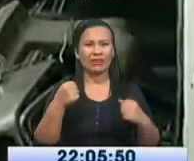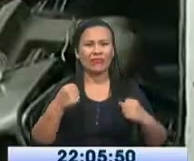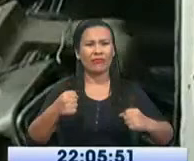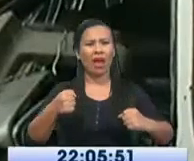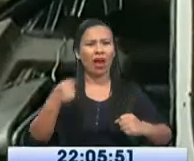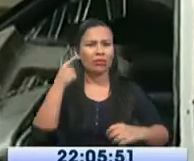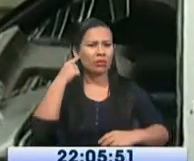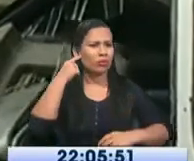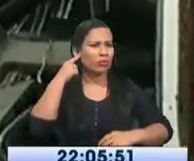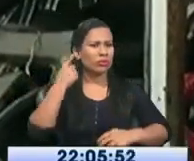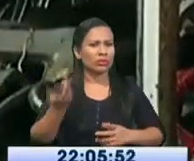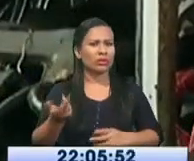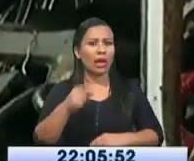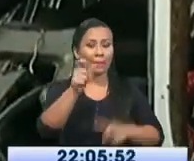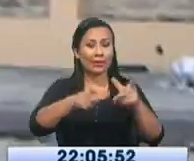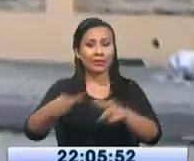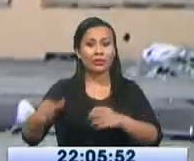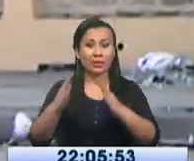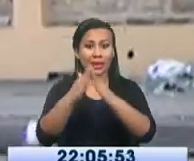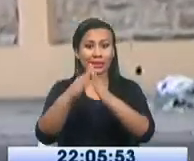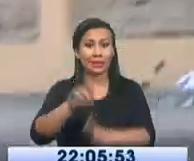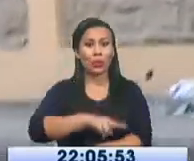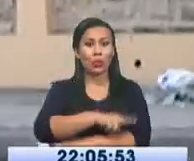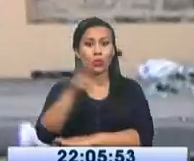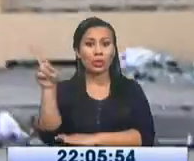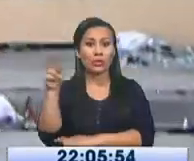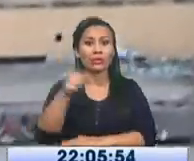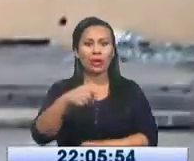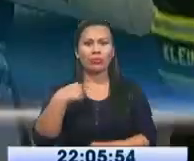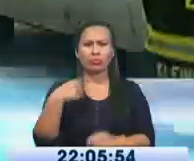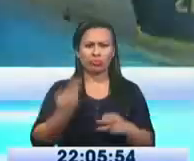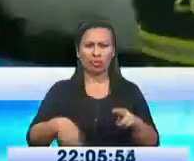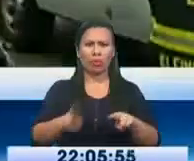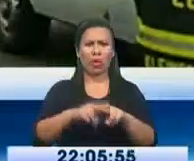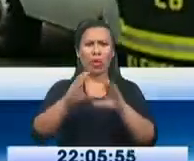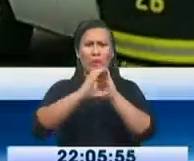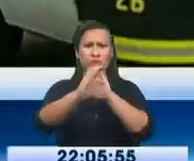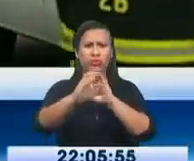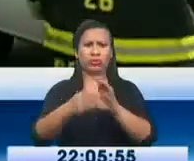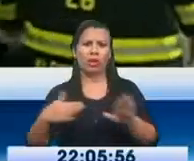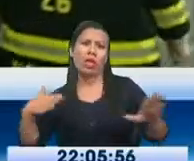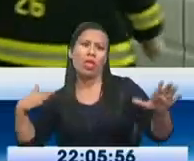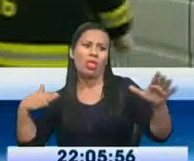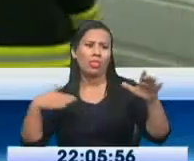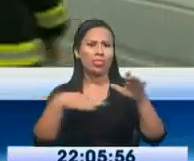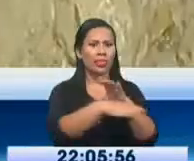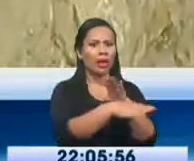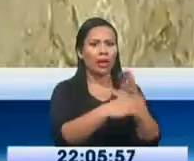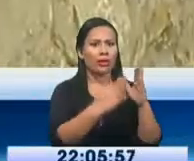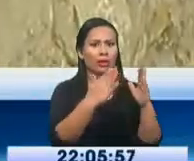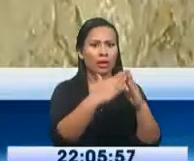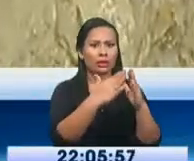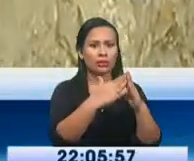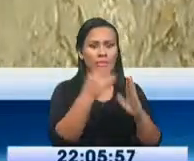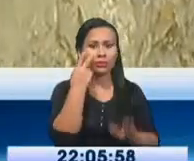los habitantes de Urdesa, y es que como que no es normal ver un bus prácticamente en el interior de una vivienda.